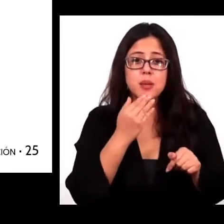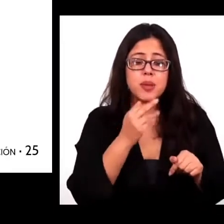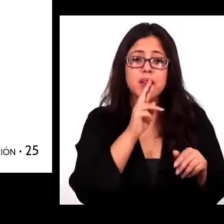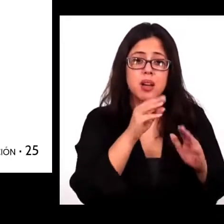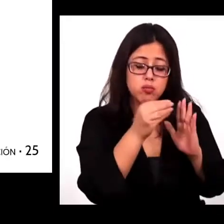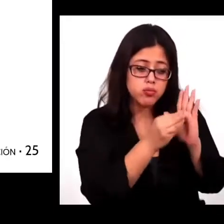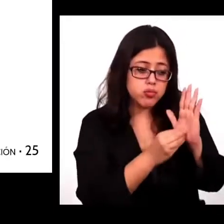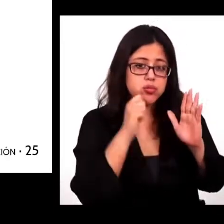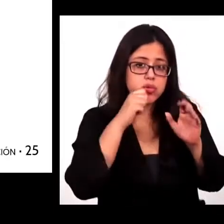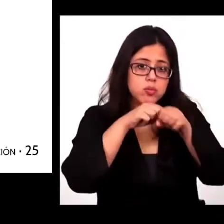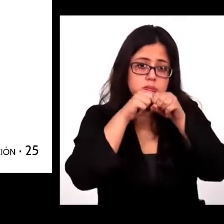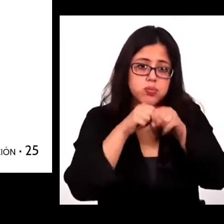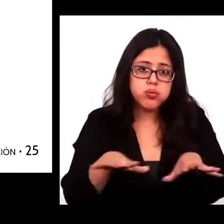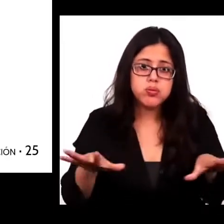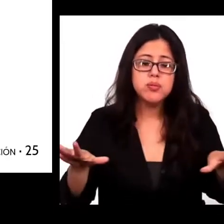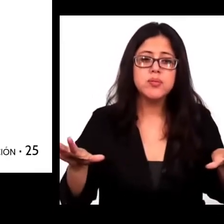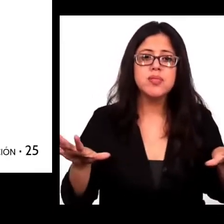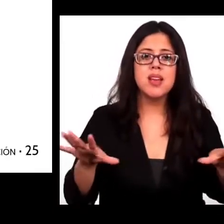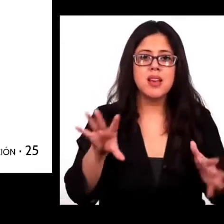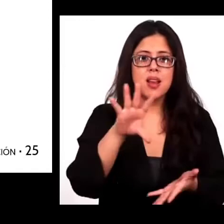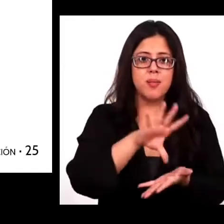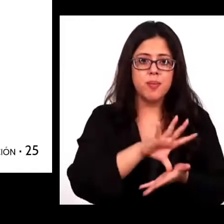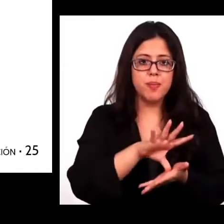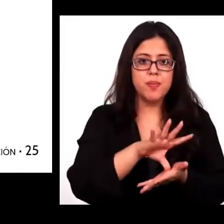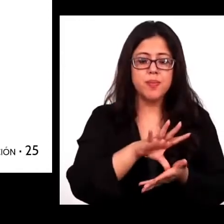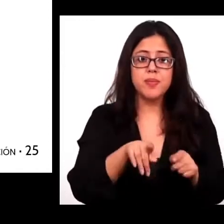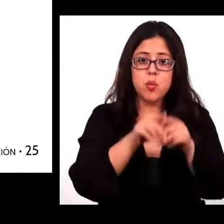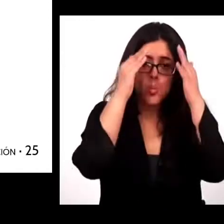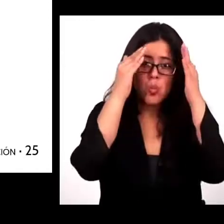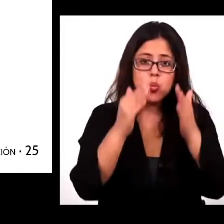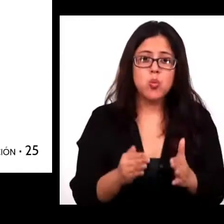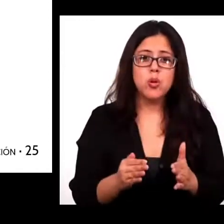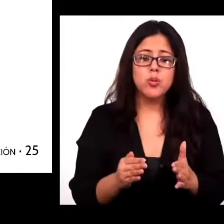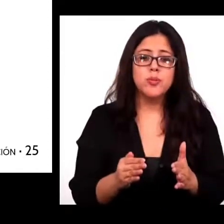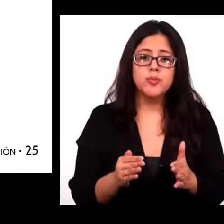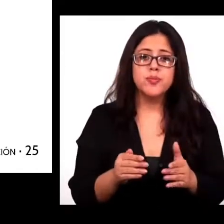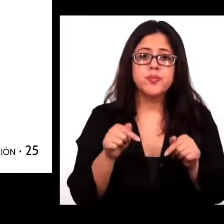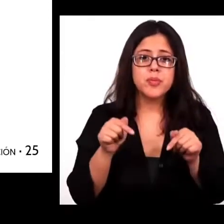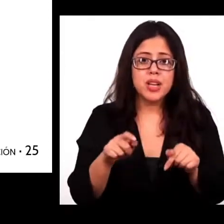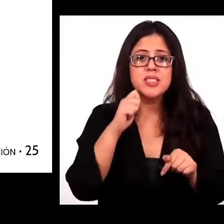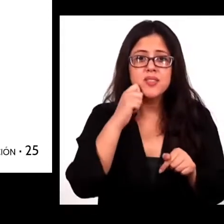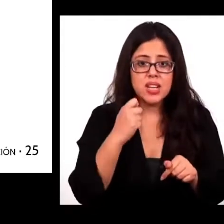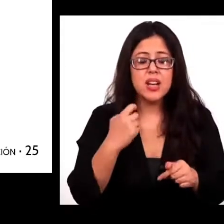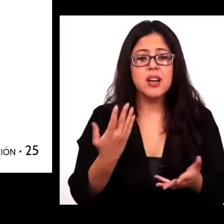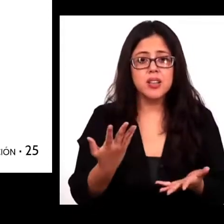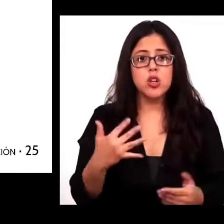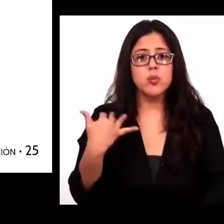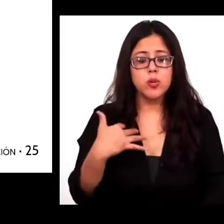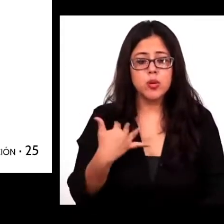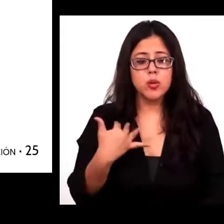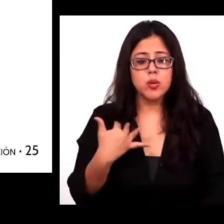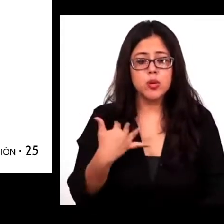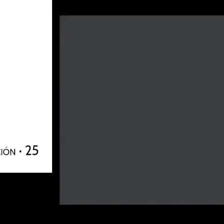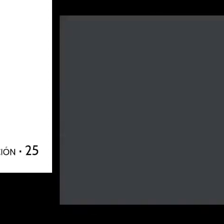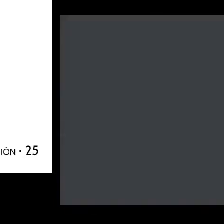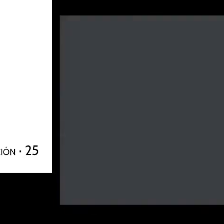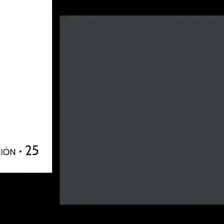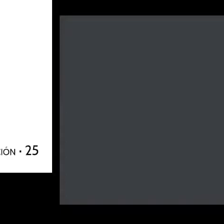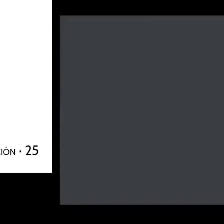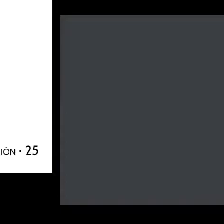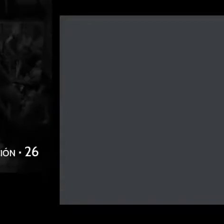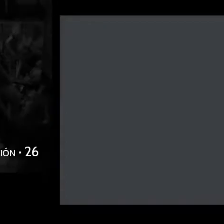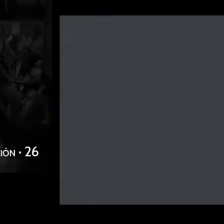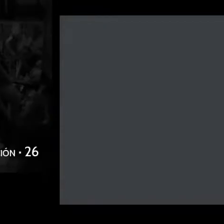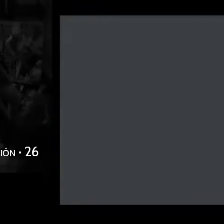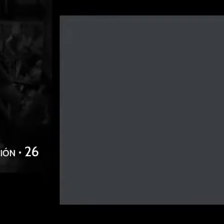sean divulgados de manera nacional, haciendo énfasis en lo que aquello ha involucrado. Para finalizar, quiero agradecer